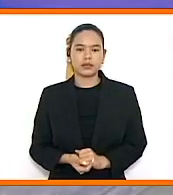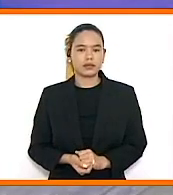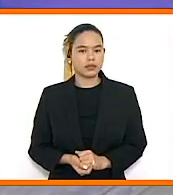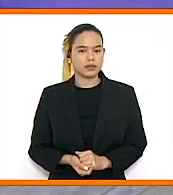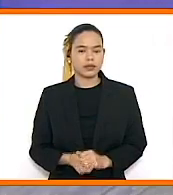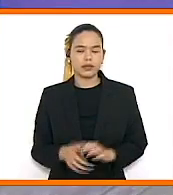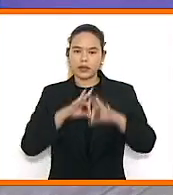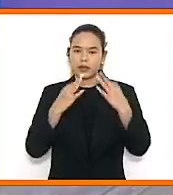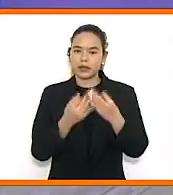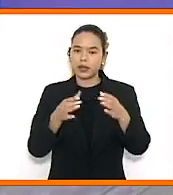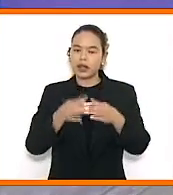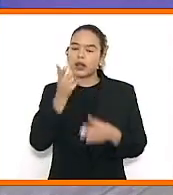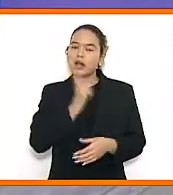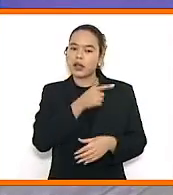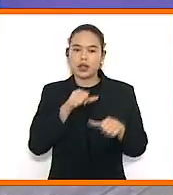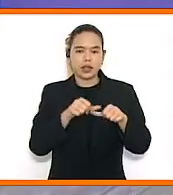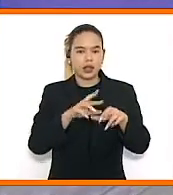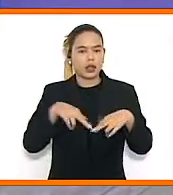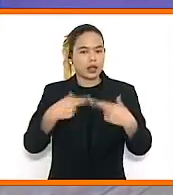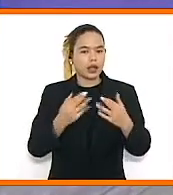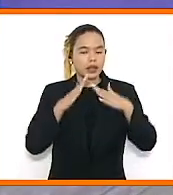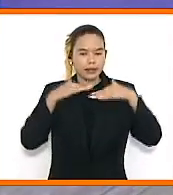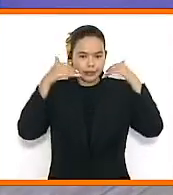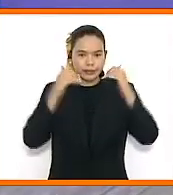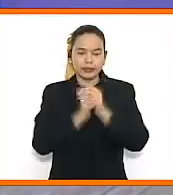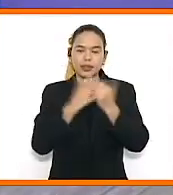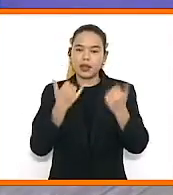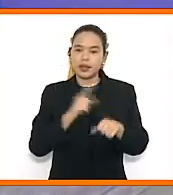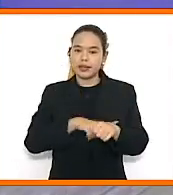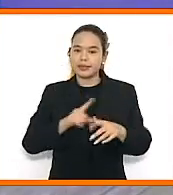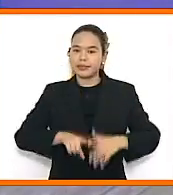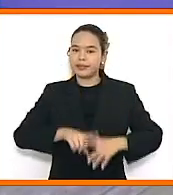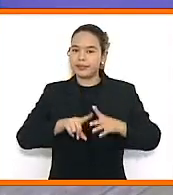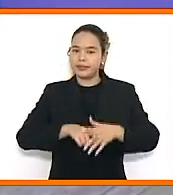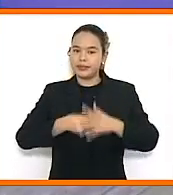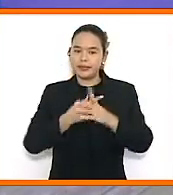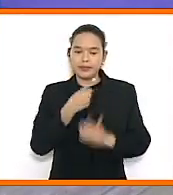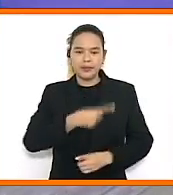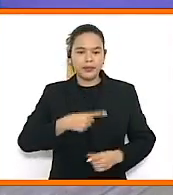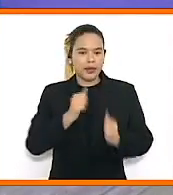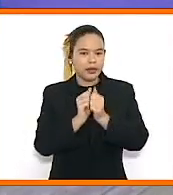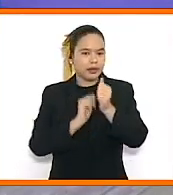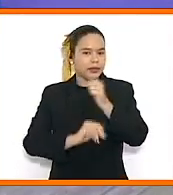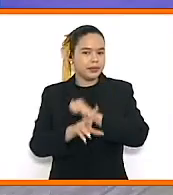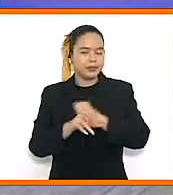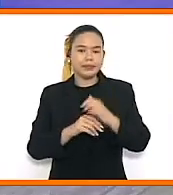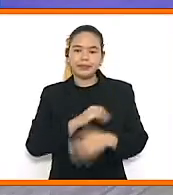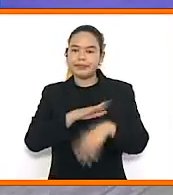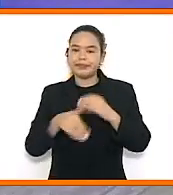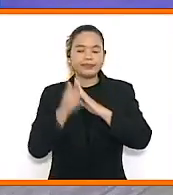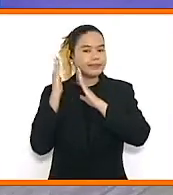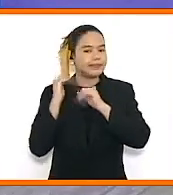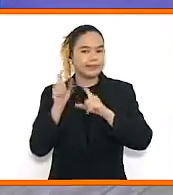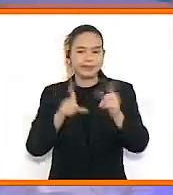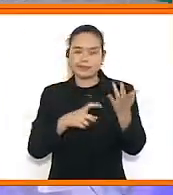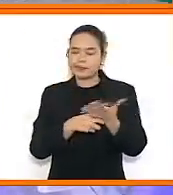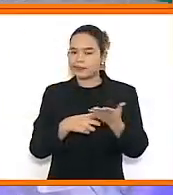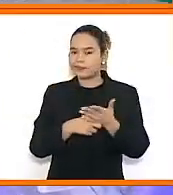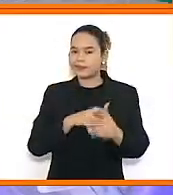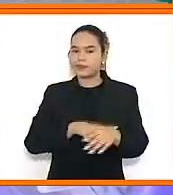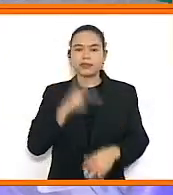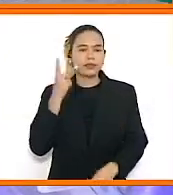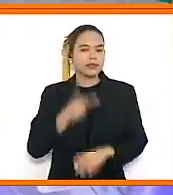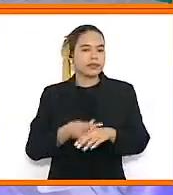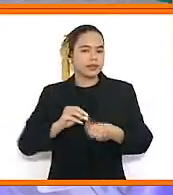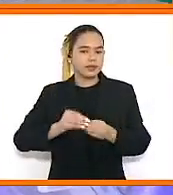La familia Loto sigue regalando sonrisas. Ahora sí, damos inicios a la diversión con premiados. Espero que tengas tu boleto en mano porque se viene tu